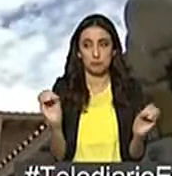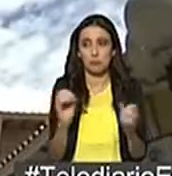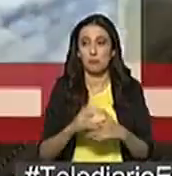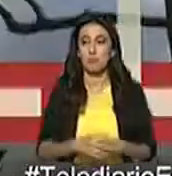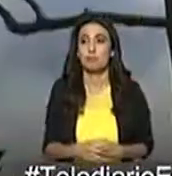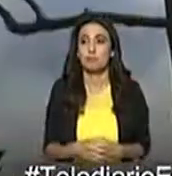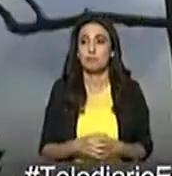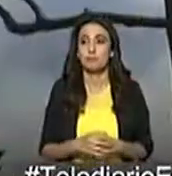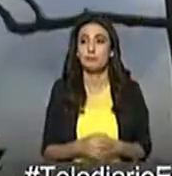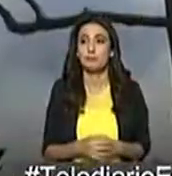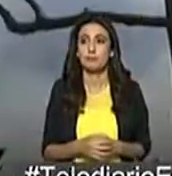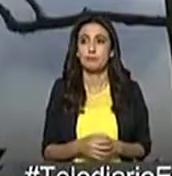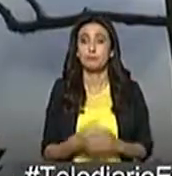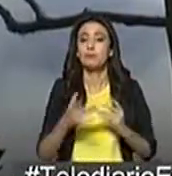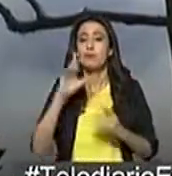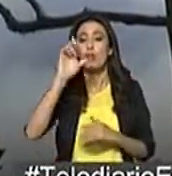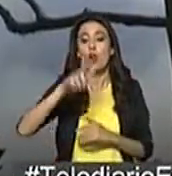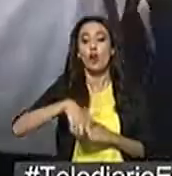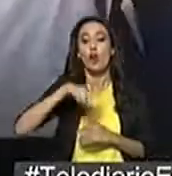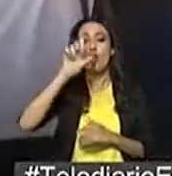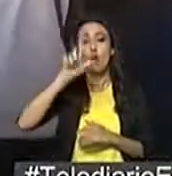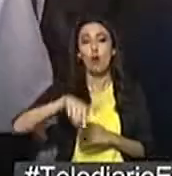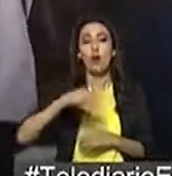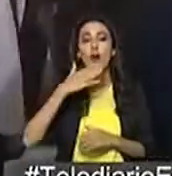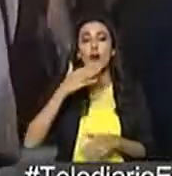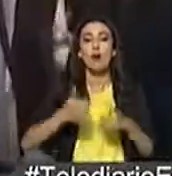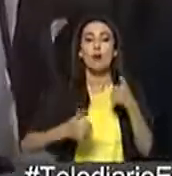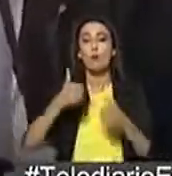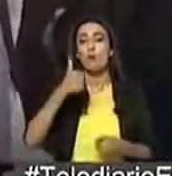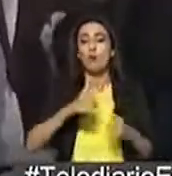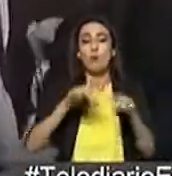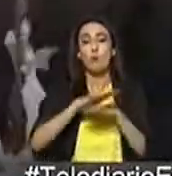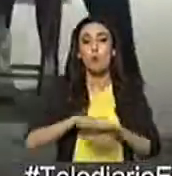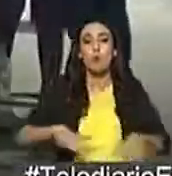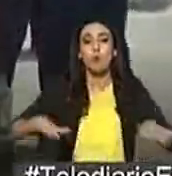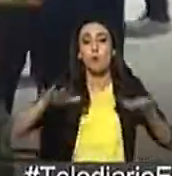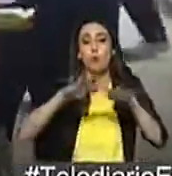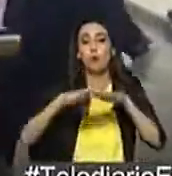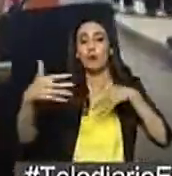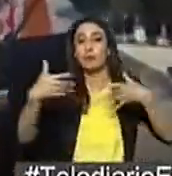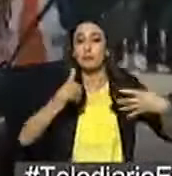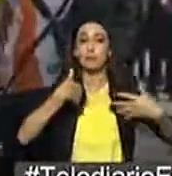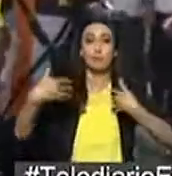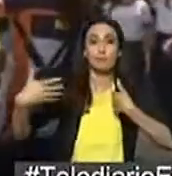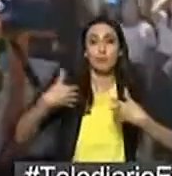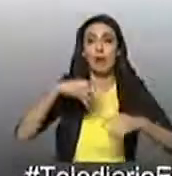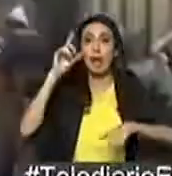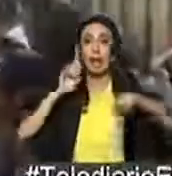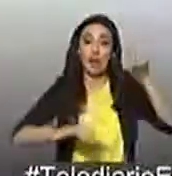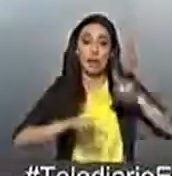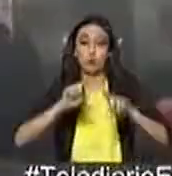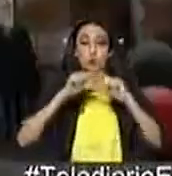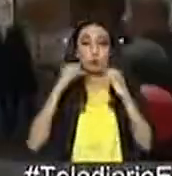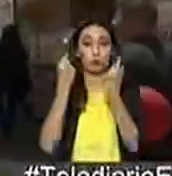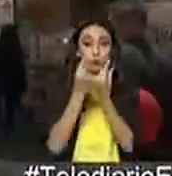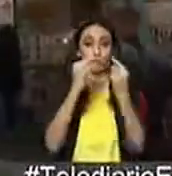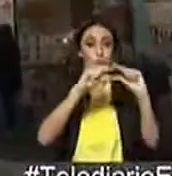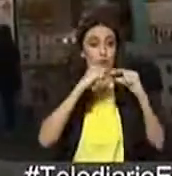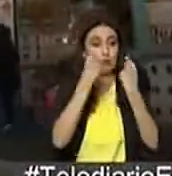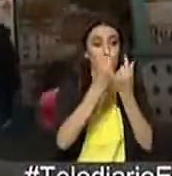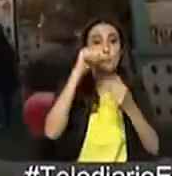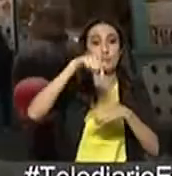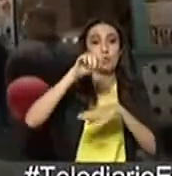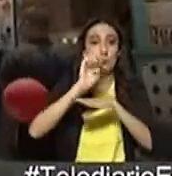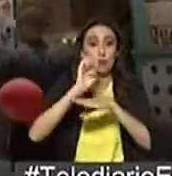Loja es el centro de la cultura. En el cuarto día del Festival Internacional de Artes Vivas, varios grupos nacionales e